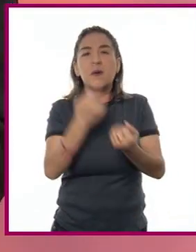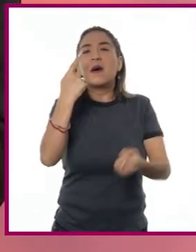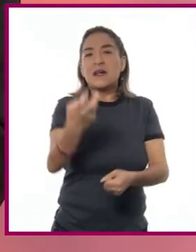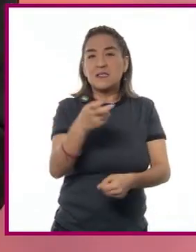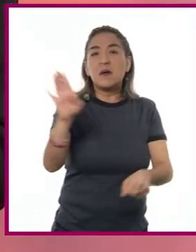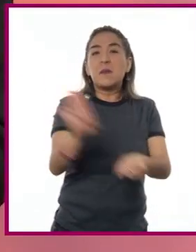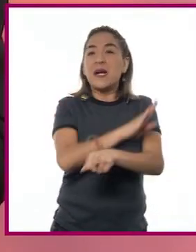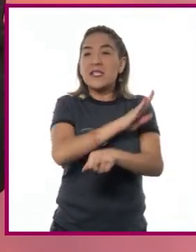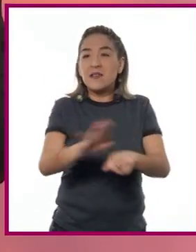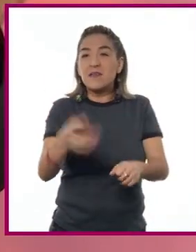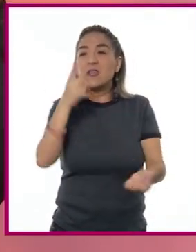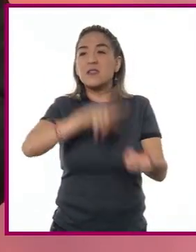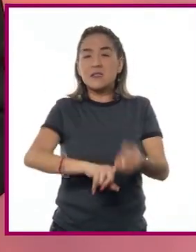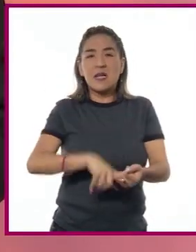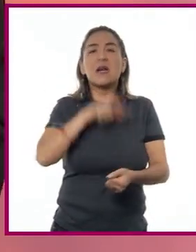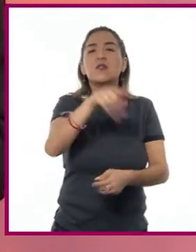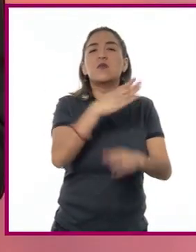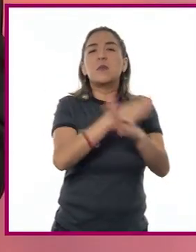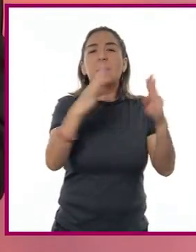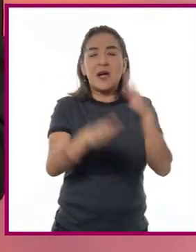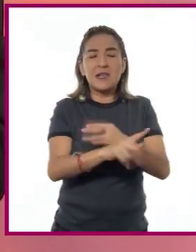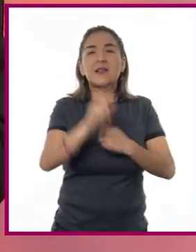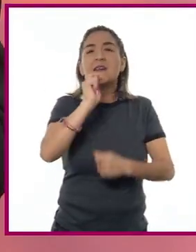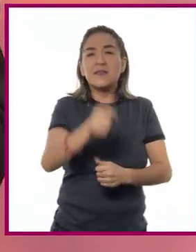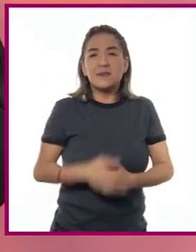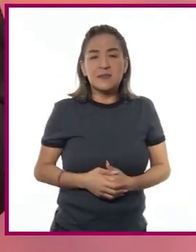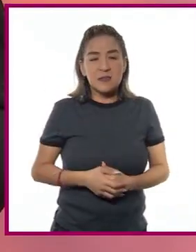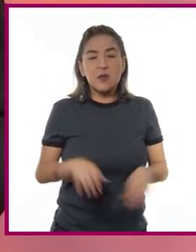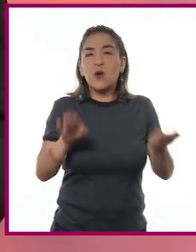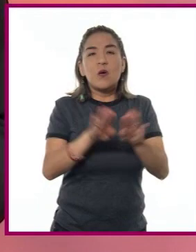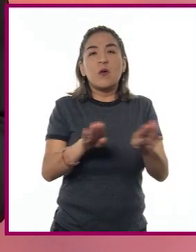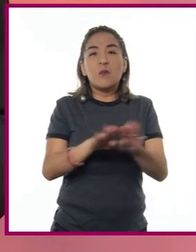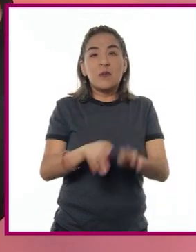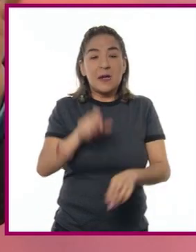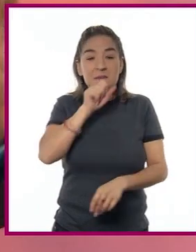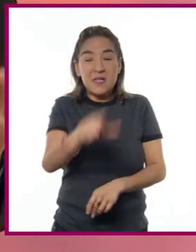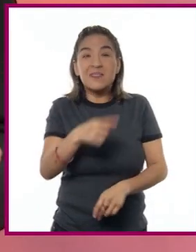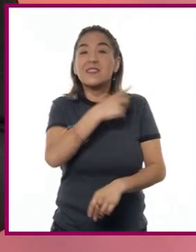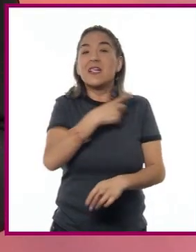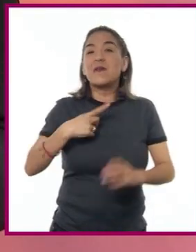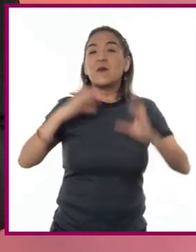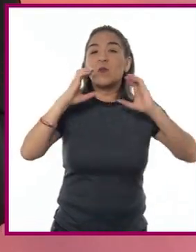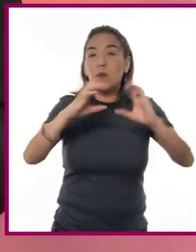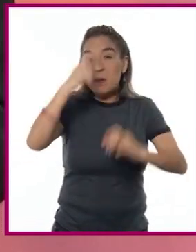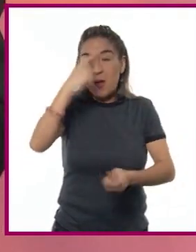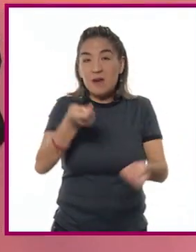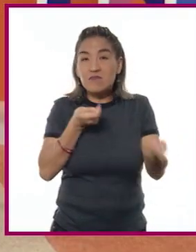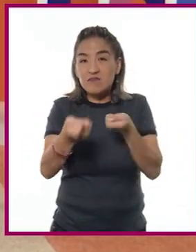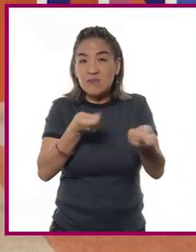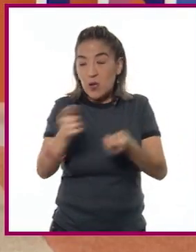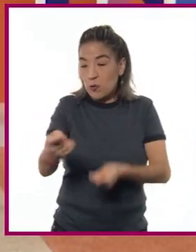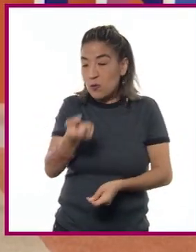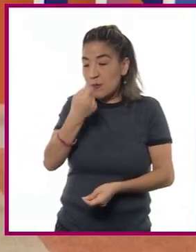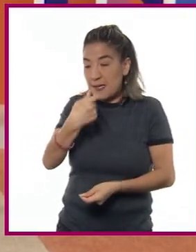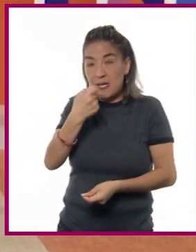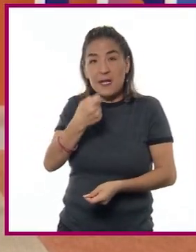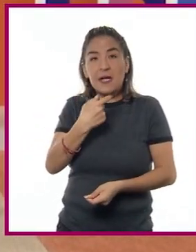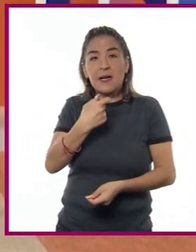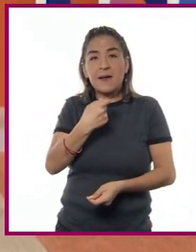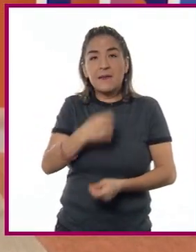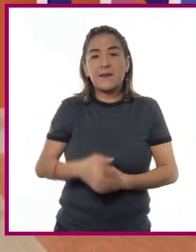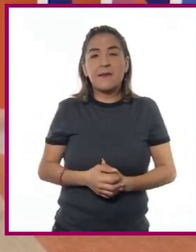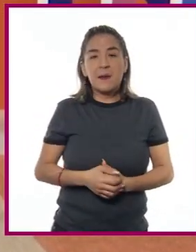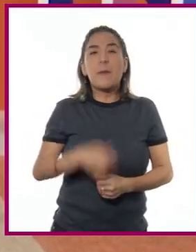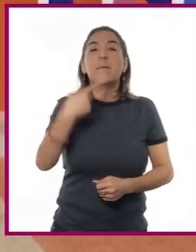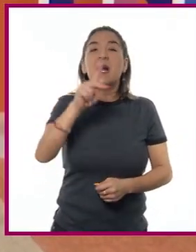beneficio. Los materiales radioactivos es exactamente lo mismo. Uno tiene que tener cuidado para manejarlos, pero